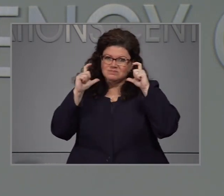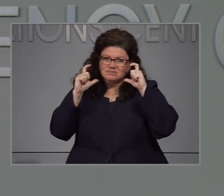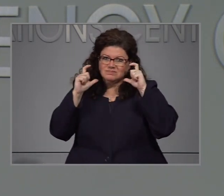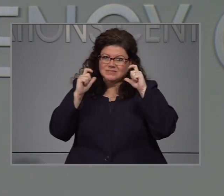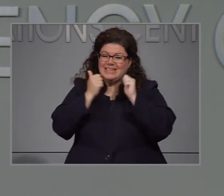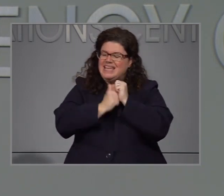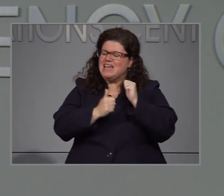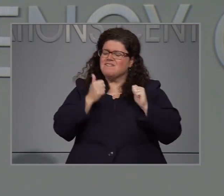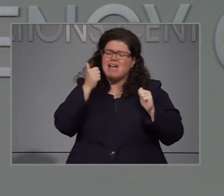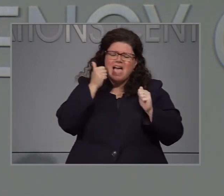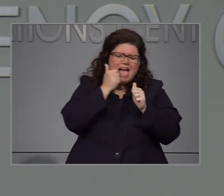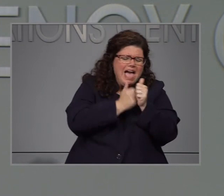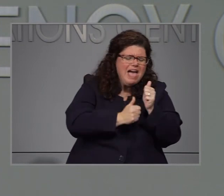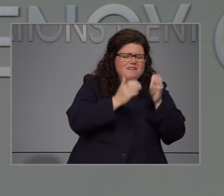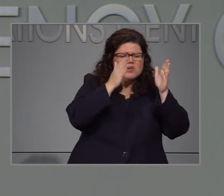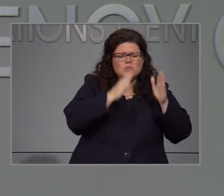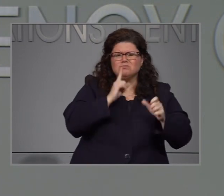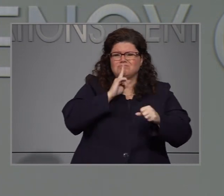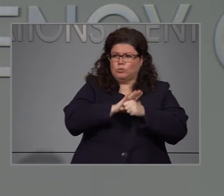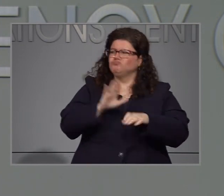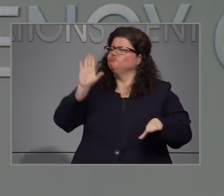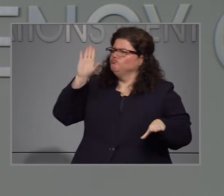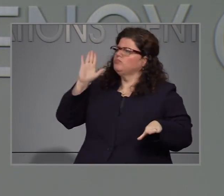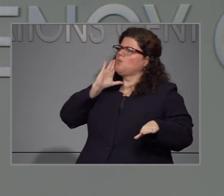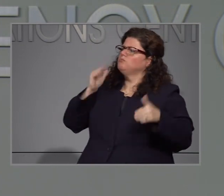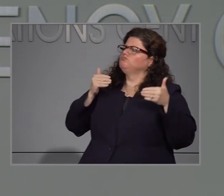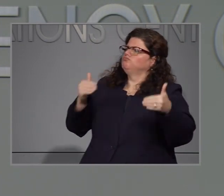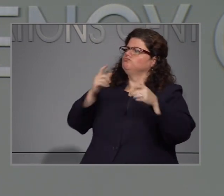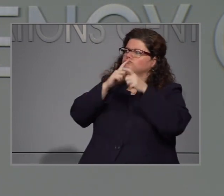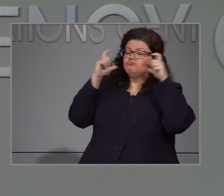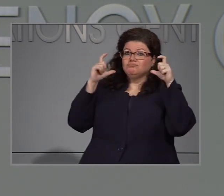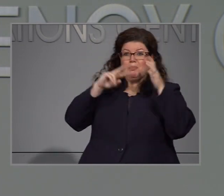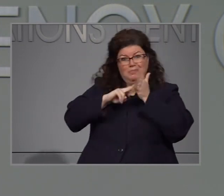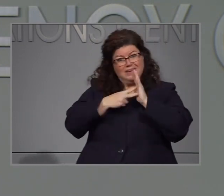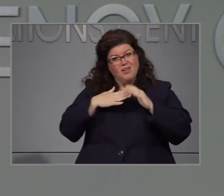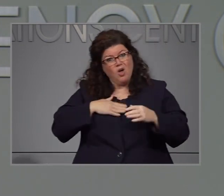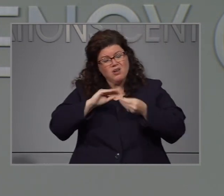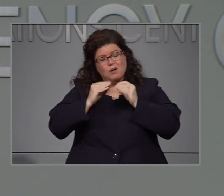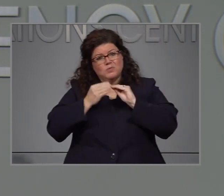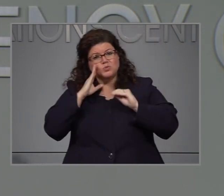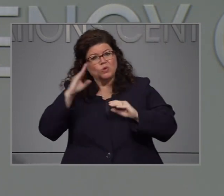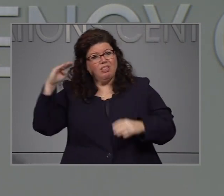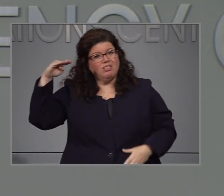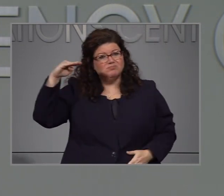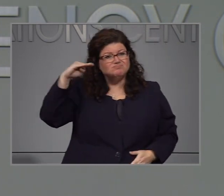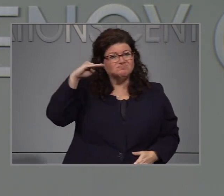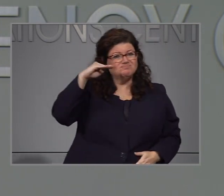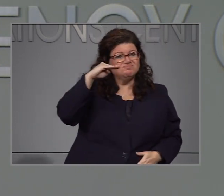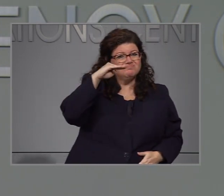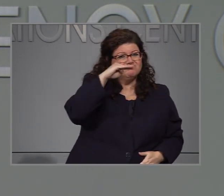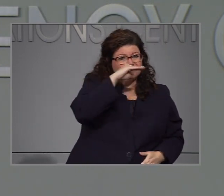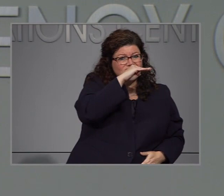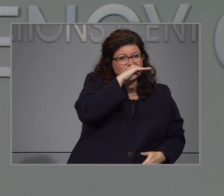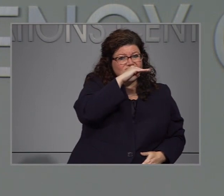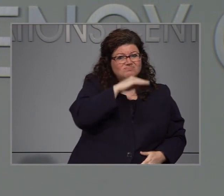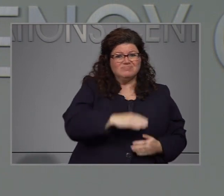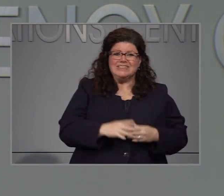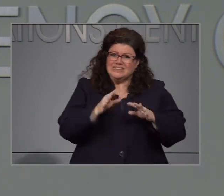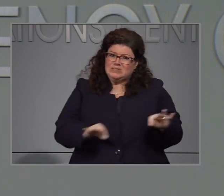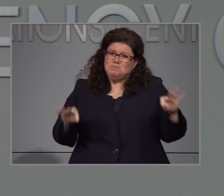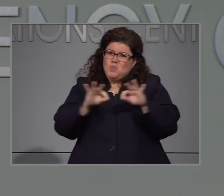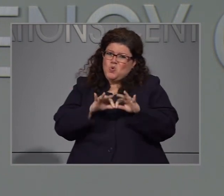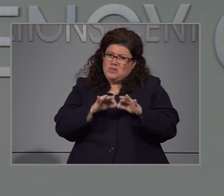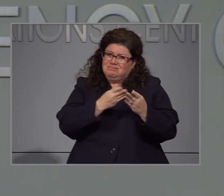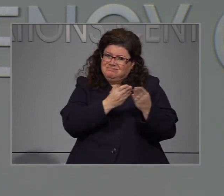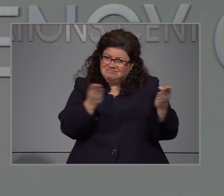Si cada persona se compromete para utilizar un cubrebocas, todos podemos estabilizar nuestras tendencias de COVID-19. Todos